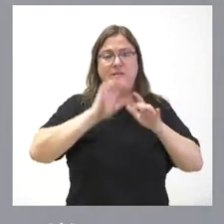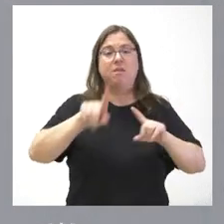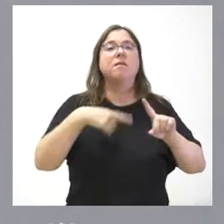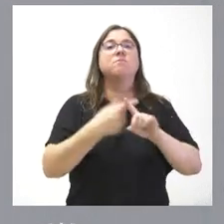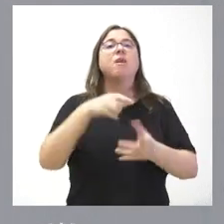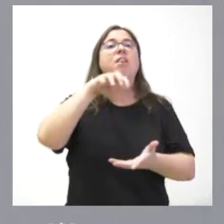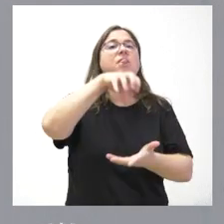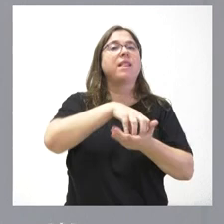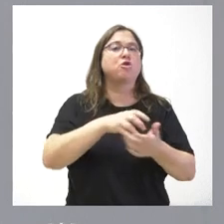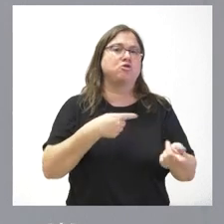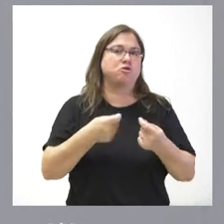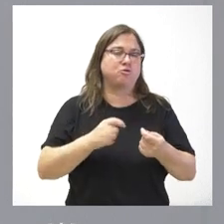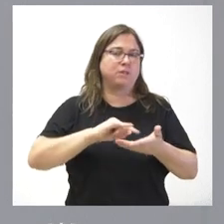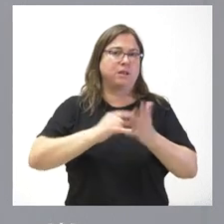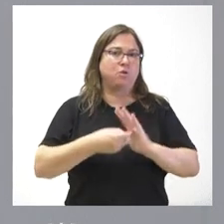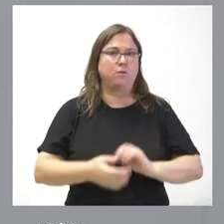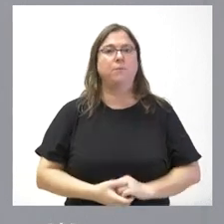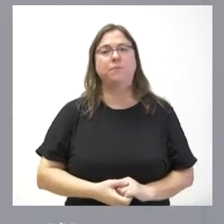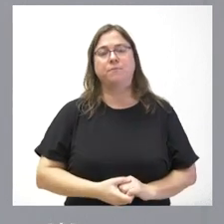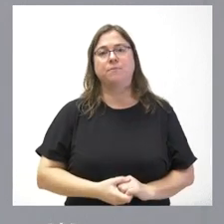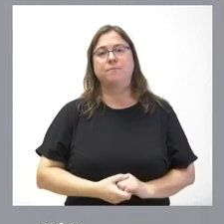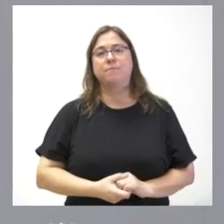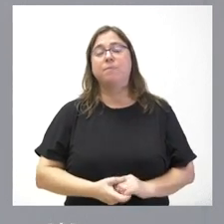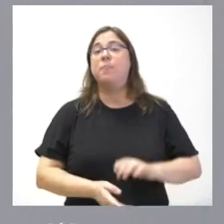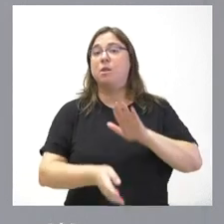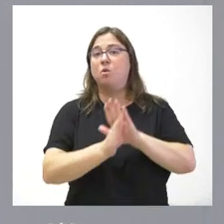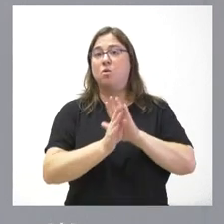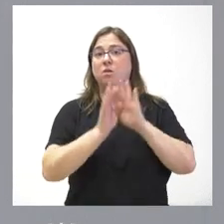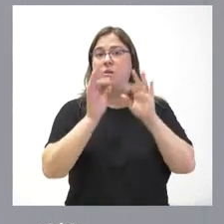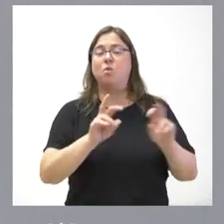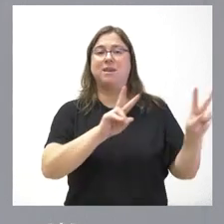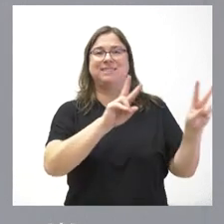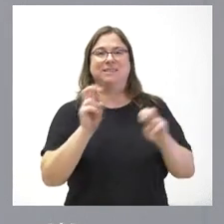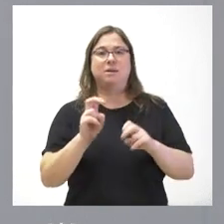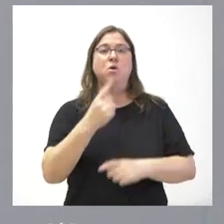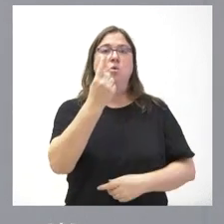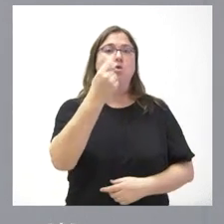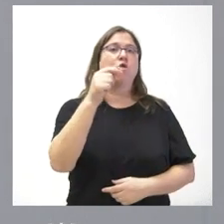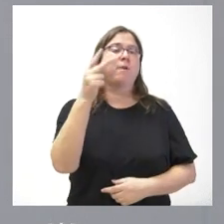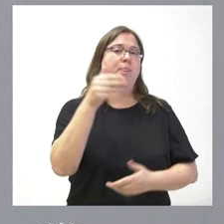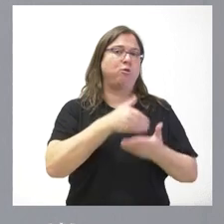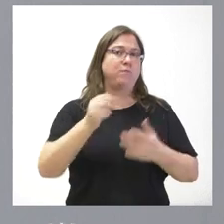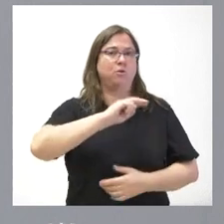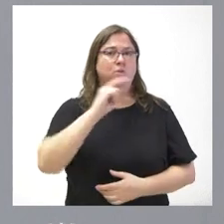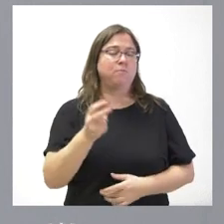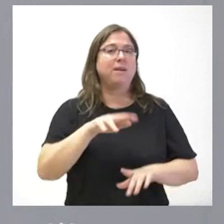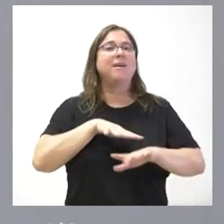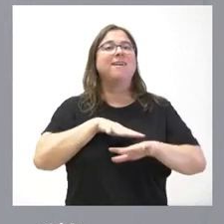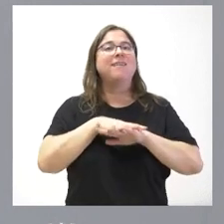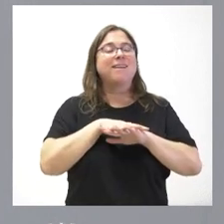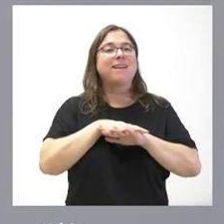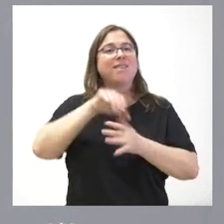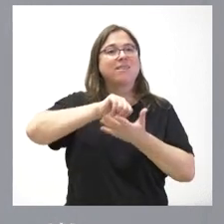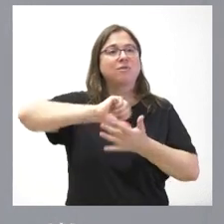centros tecnológicos eh siguiendo con el orden de los asuntos 1,2 millones de euros para la red de centros tecnológicos de Castilla de